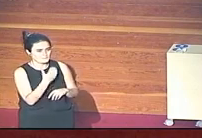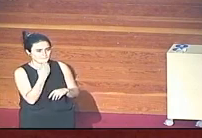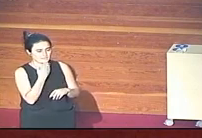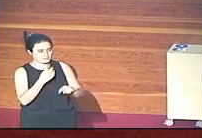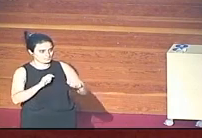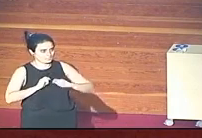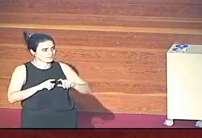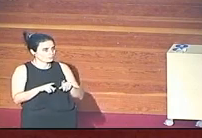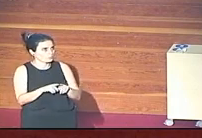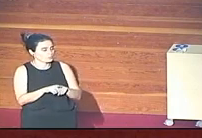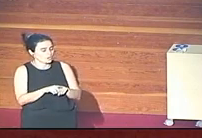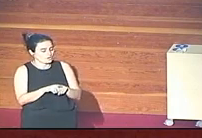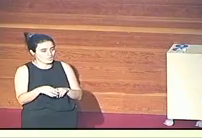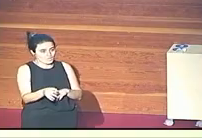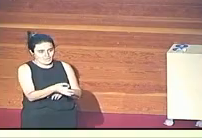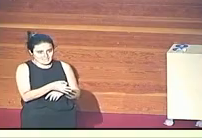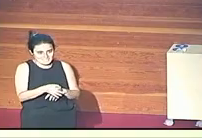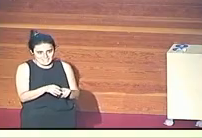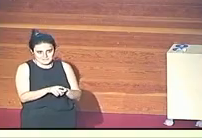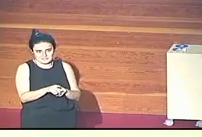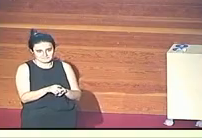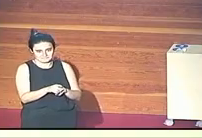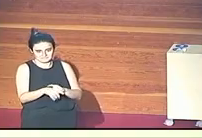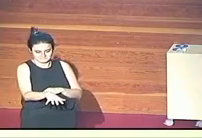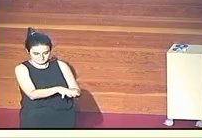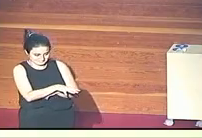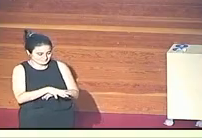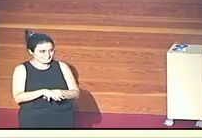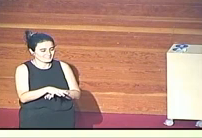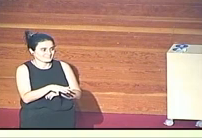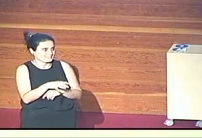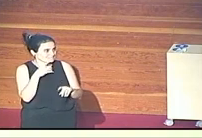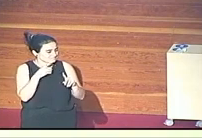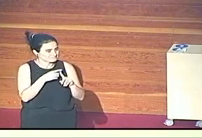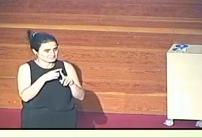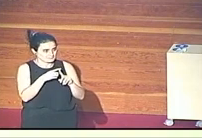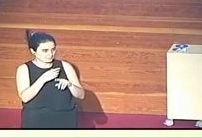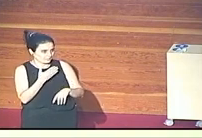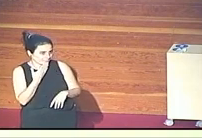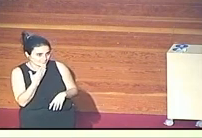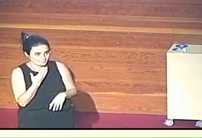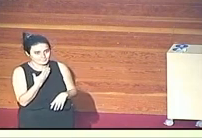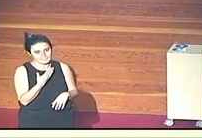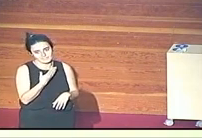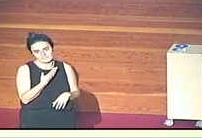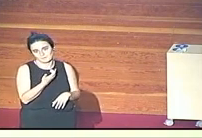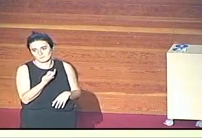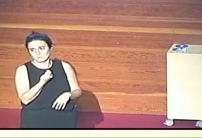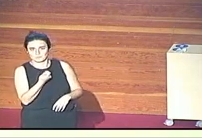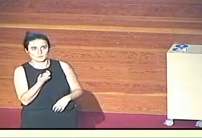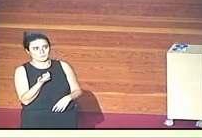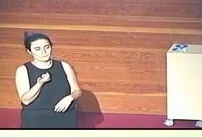nuestra nuestro espacio de distensión y un poco de